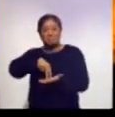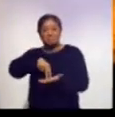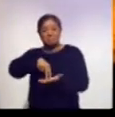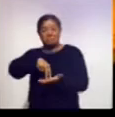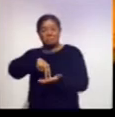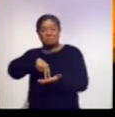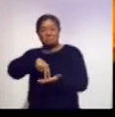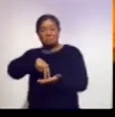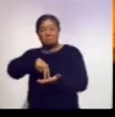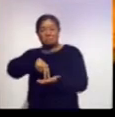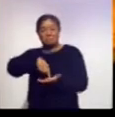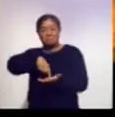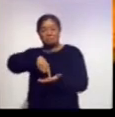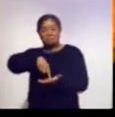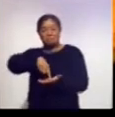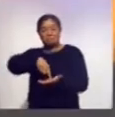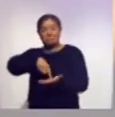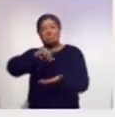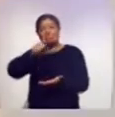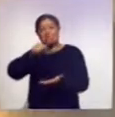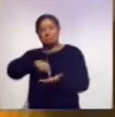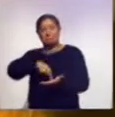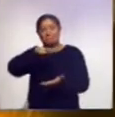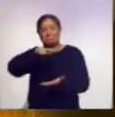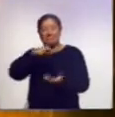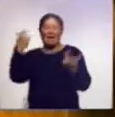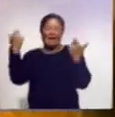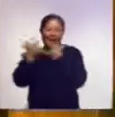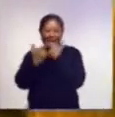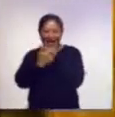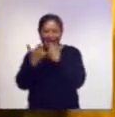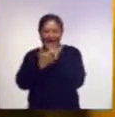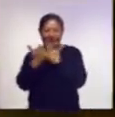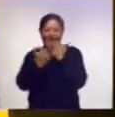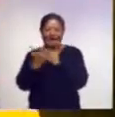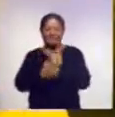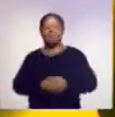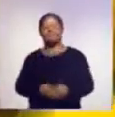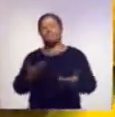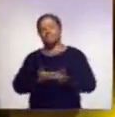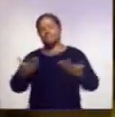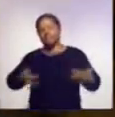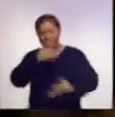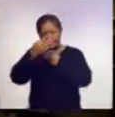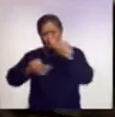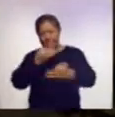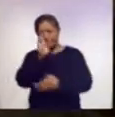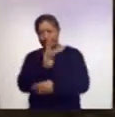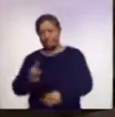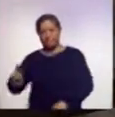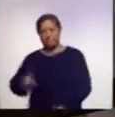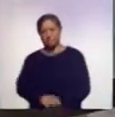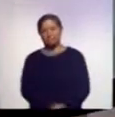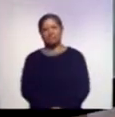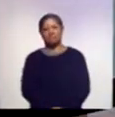Oh. ¿Y por qué no sobre la otra? ¿Eh? Ahora noticias, Belén Rodríguez.